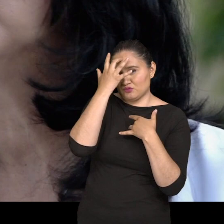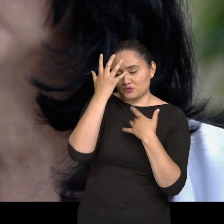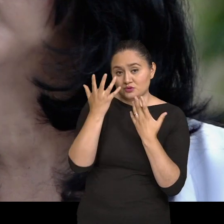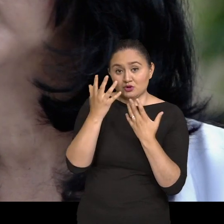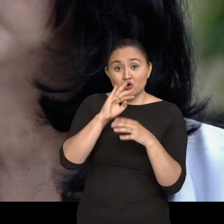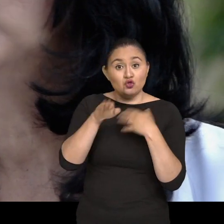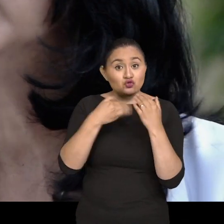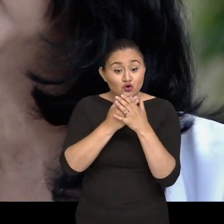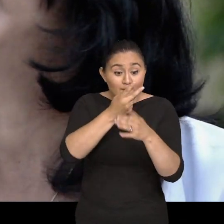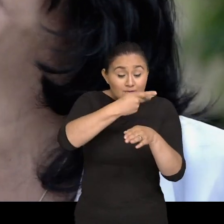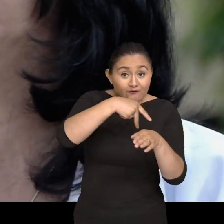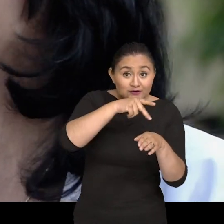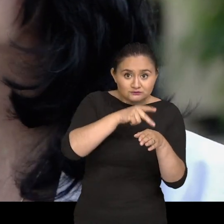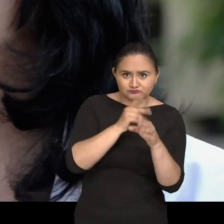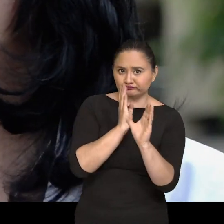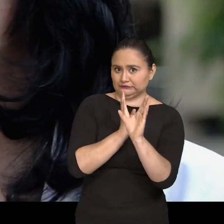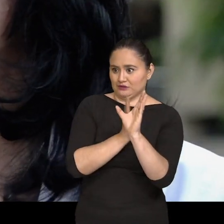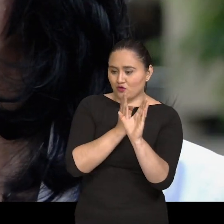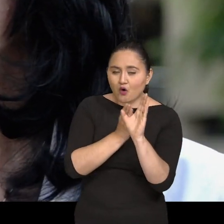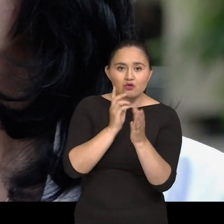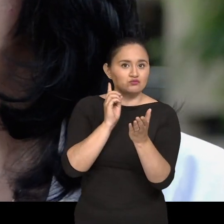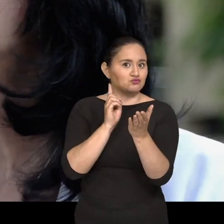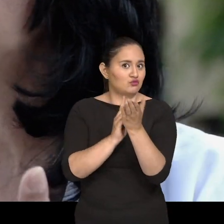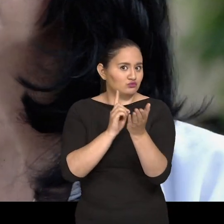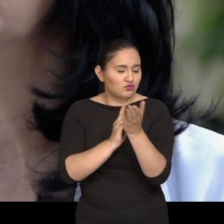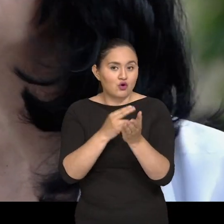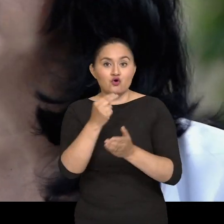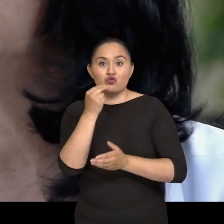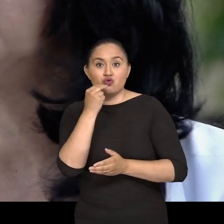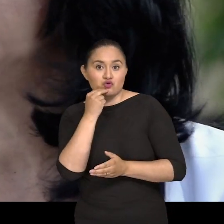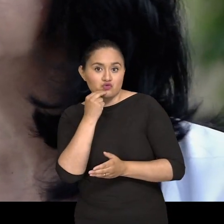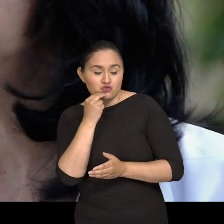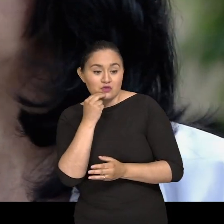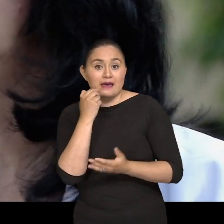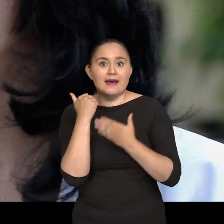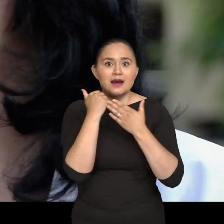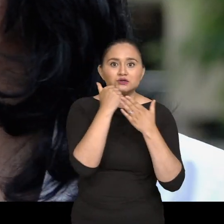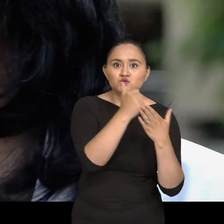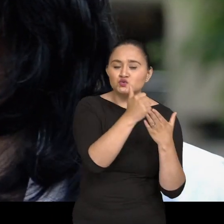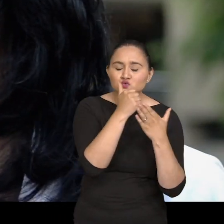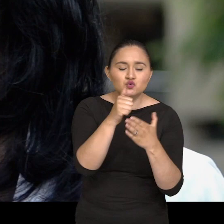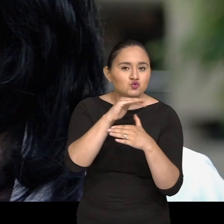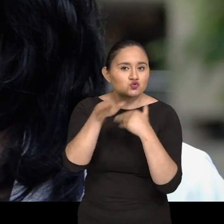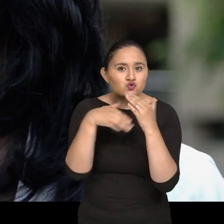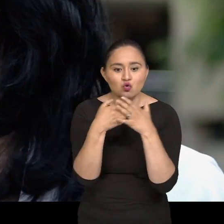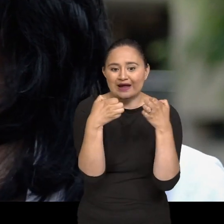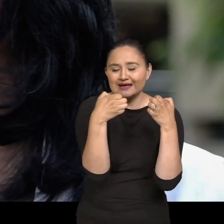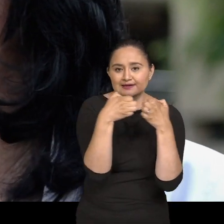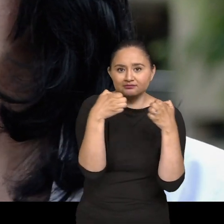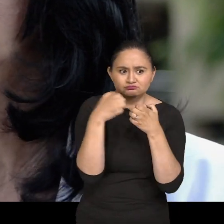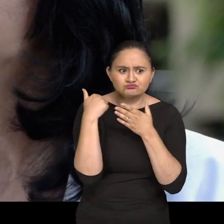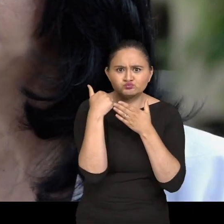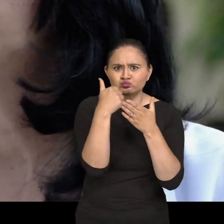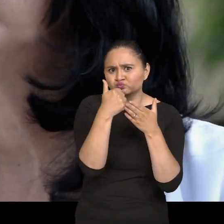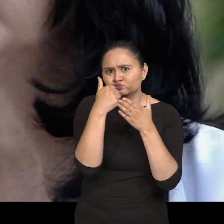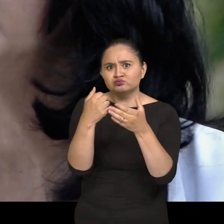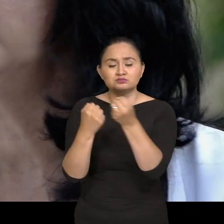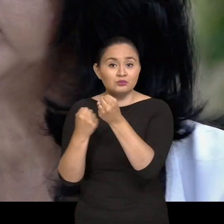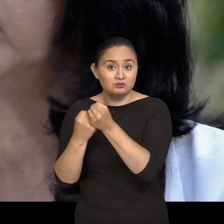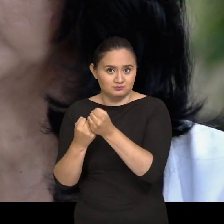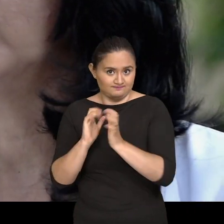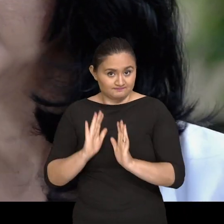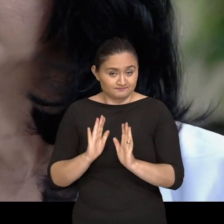tratamiento multidisciplinario es decir que no solamente va a intervenir el nutricionista el nutriólogo el